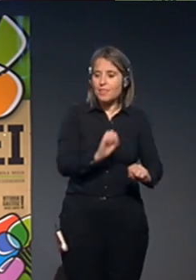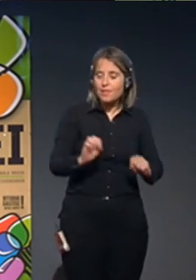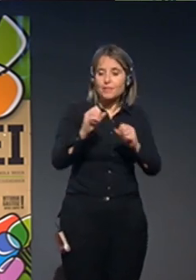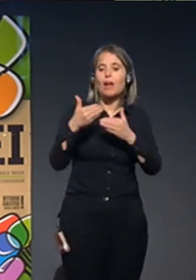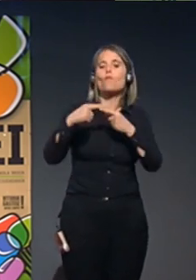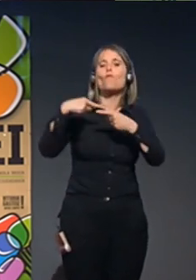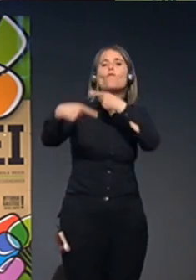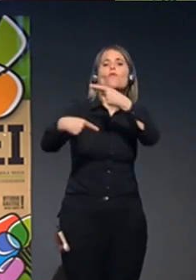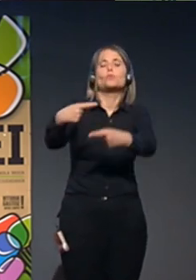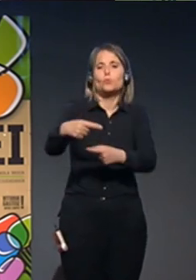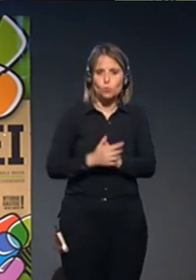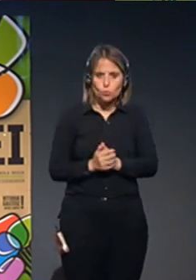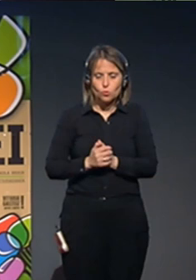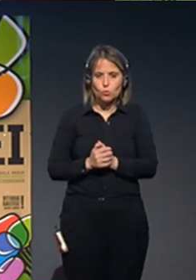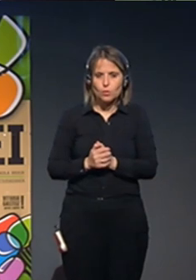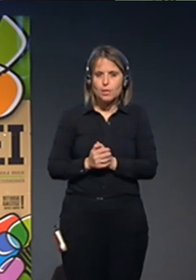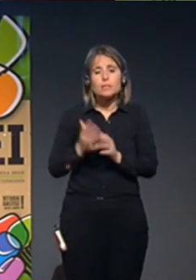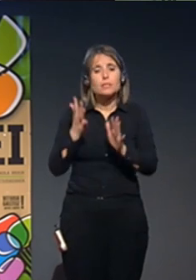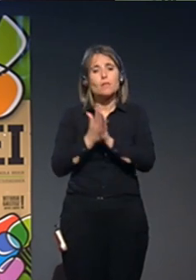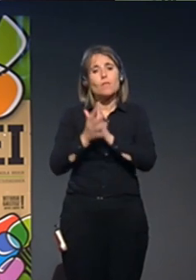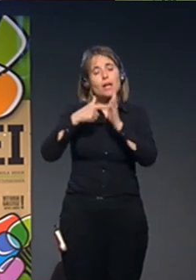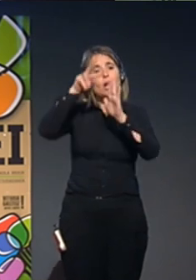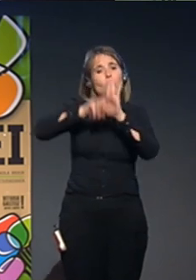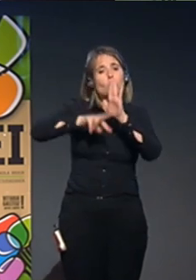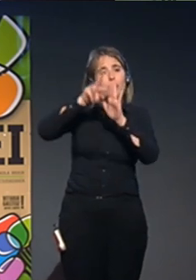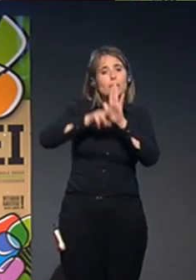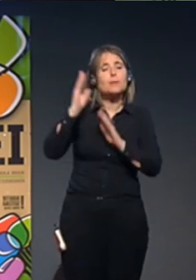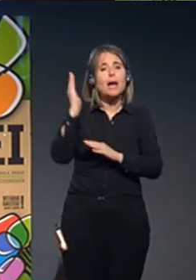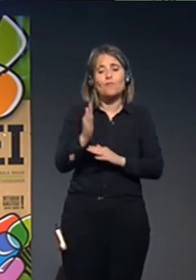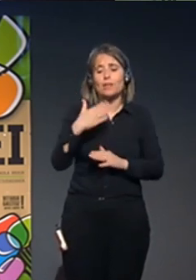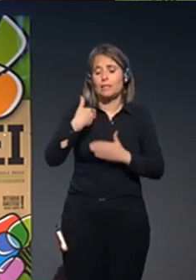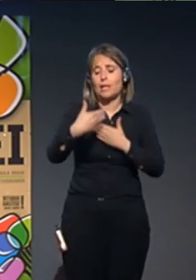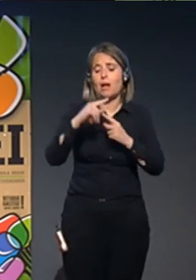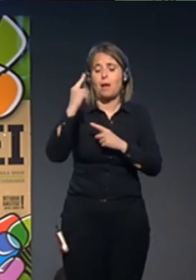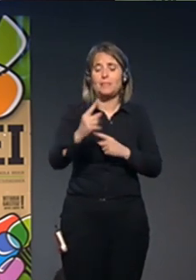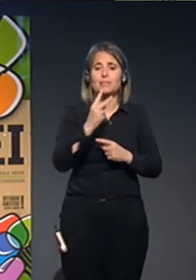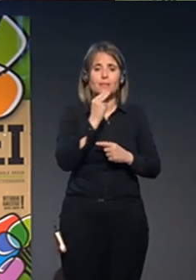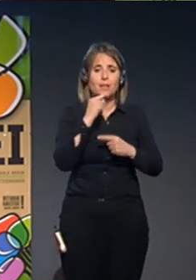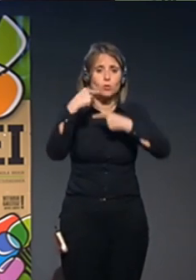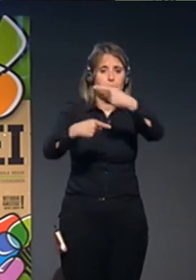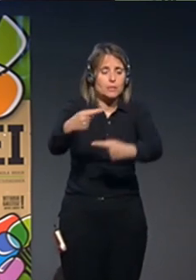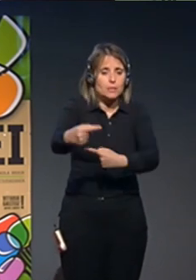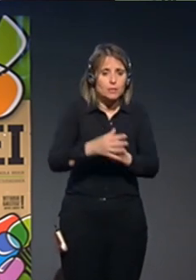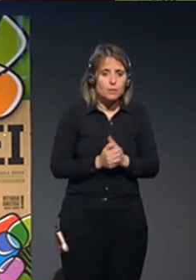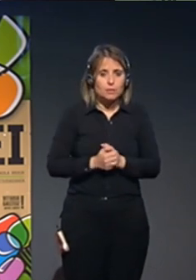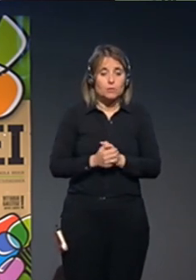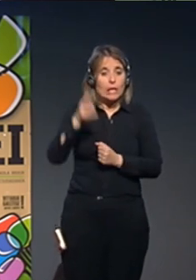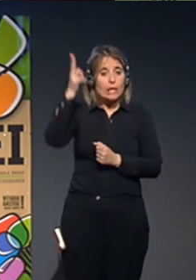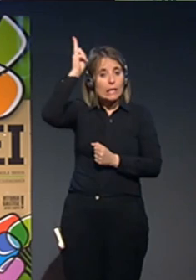generaciones futuras que dice cómo esta nueva normativa va a afectar a mis nietos a mis bisnietos los pueblos